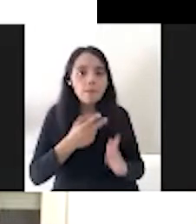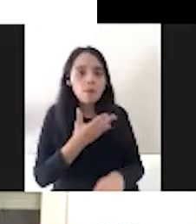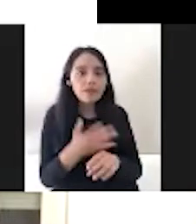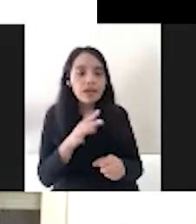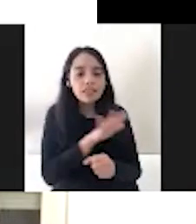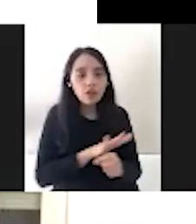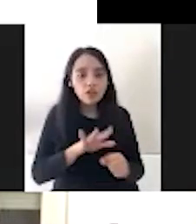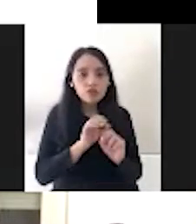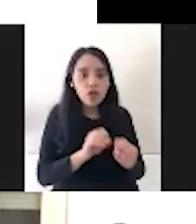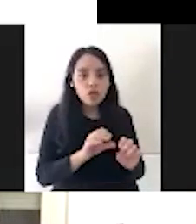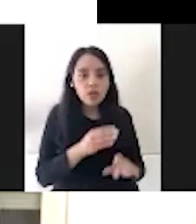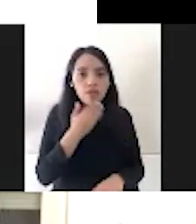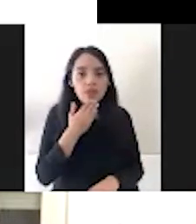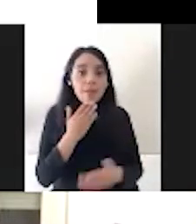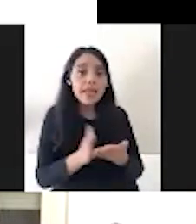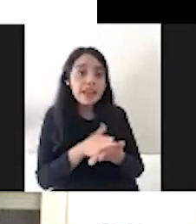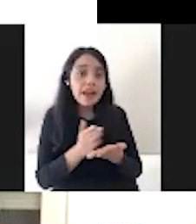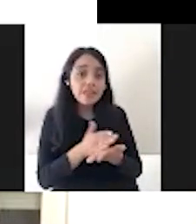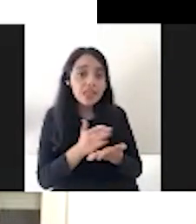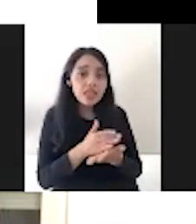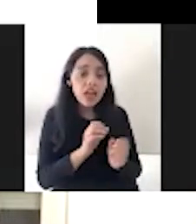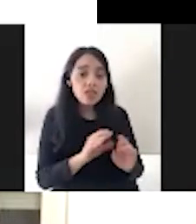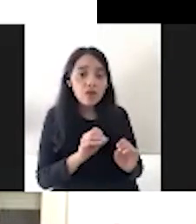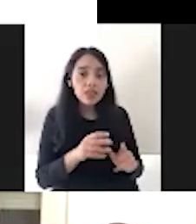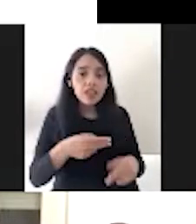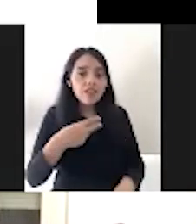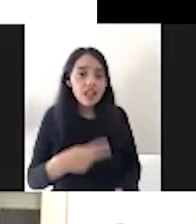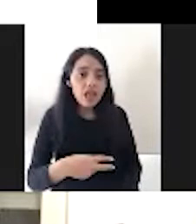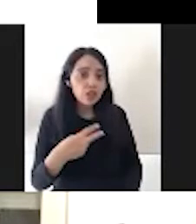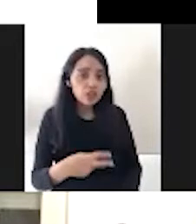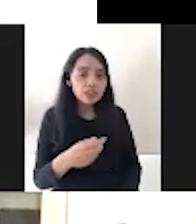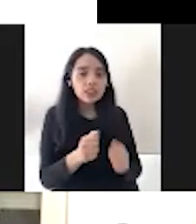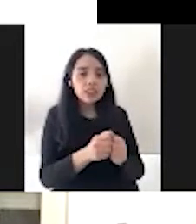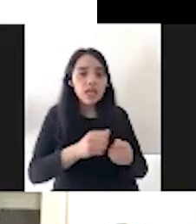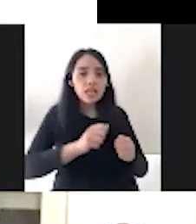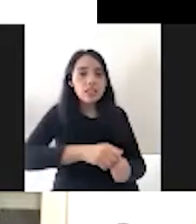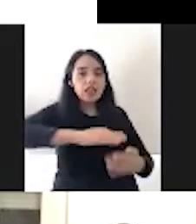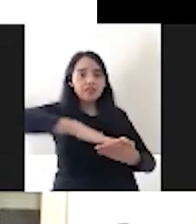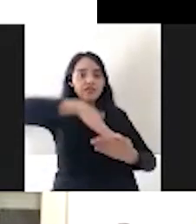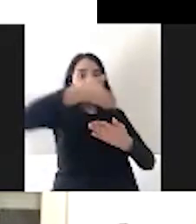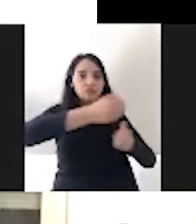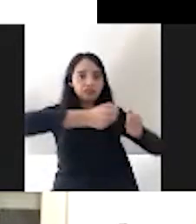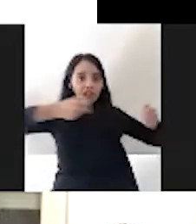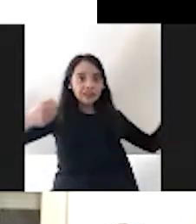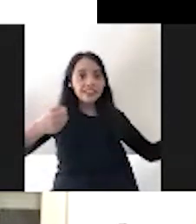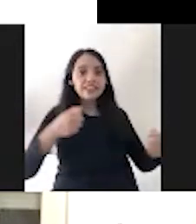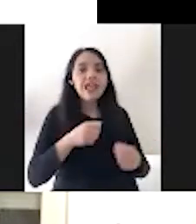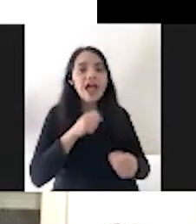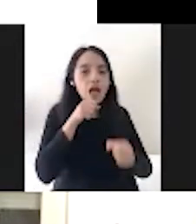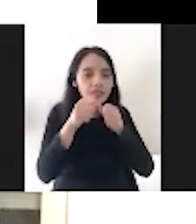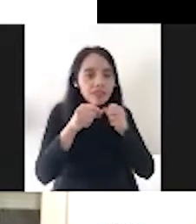y también en revistas educativas, en la prensa escrita, muchas entrevistas a distintos